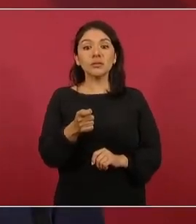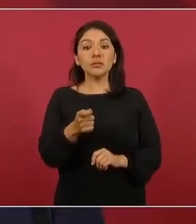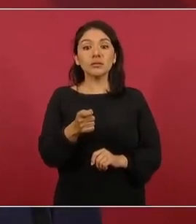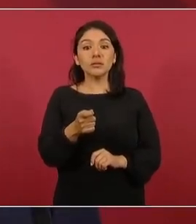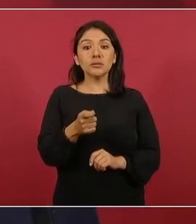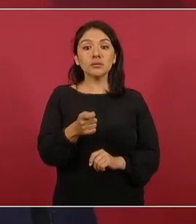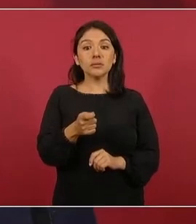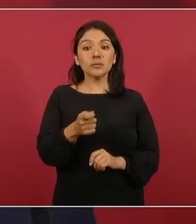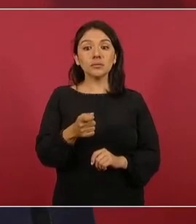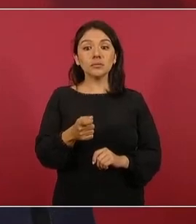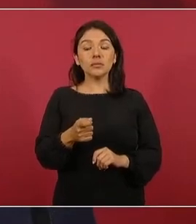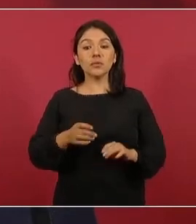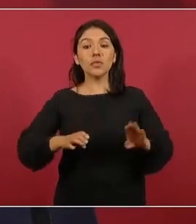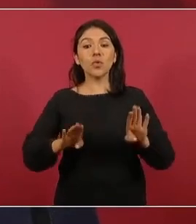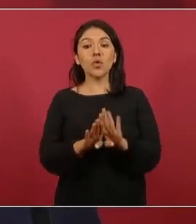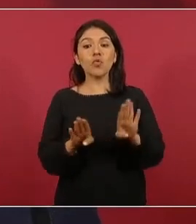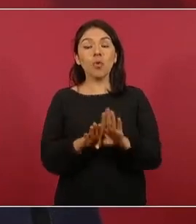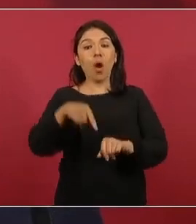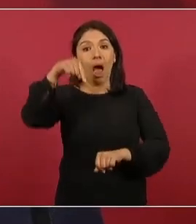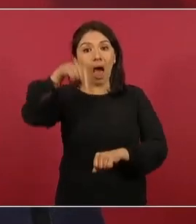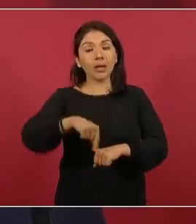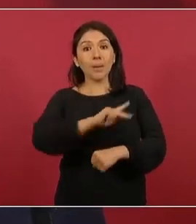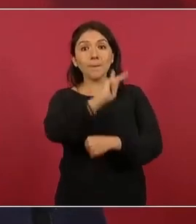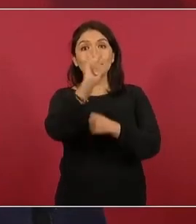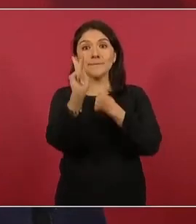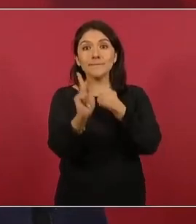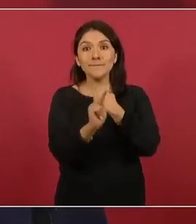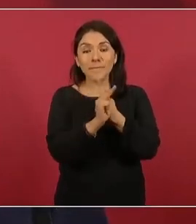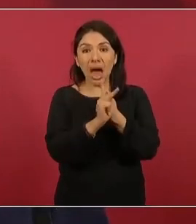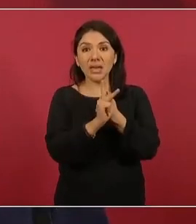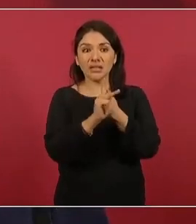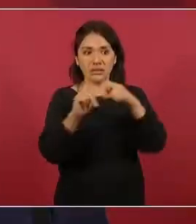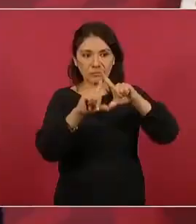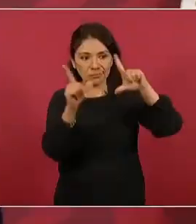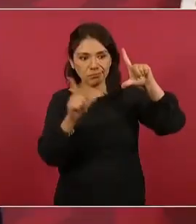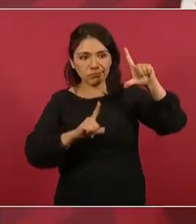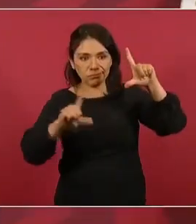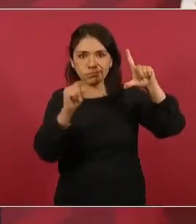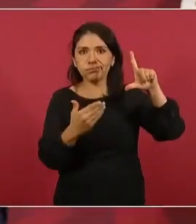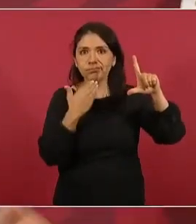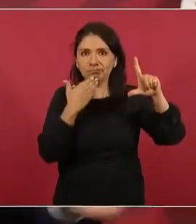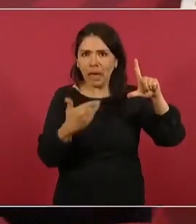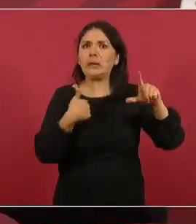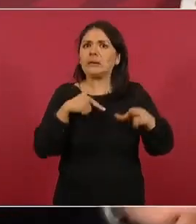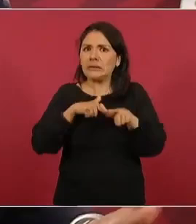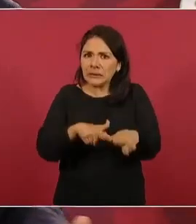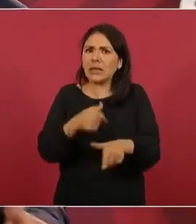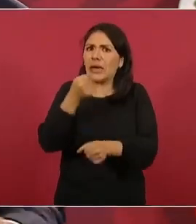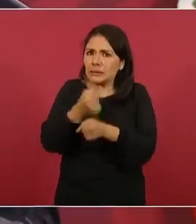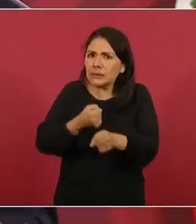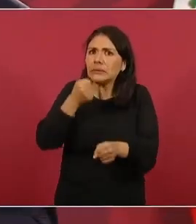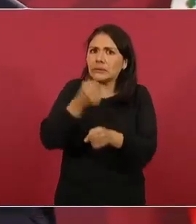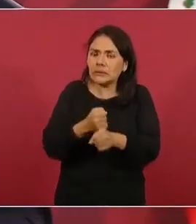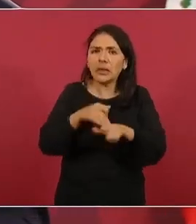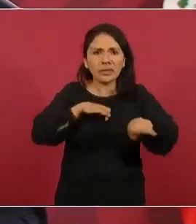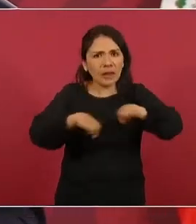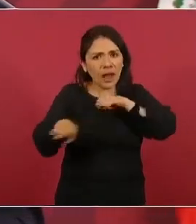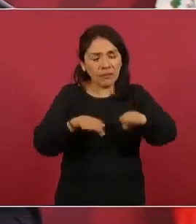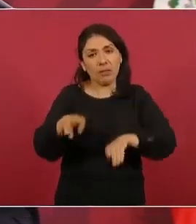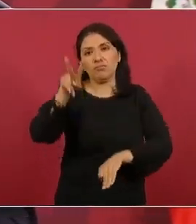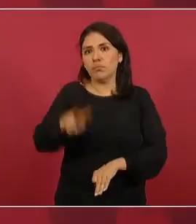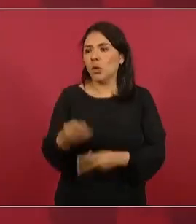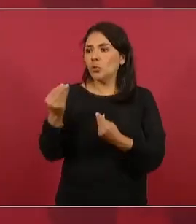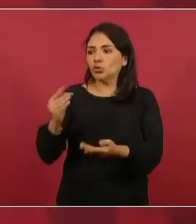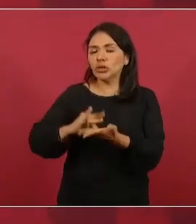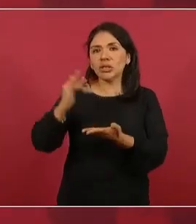se serene el país y estamos trabajando en eso, y yo tengo que agradecerle mucho